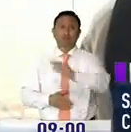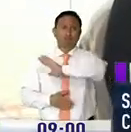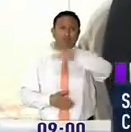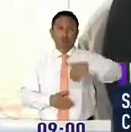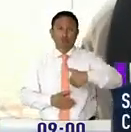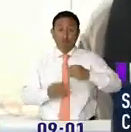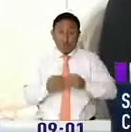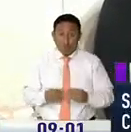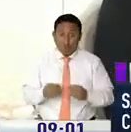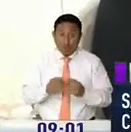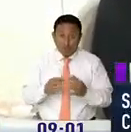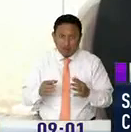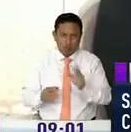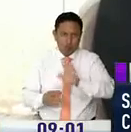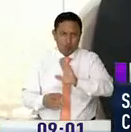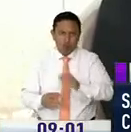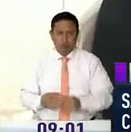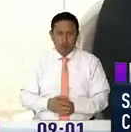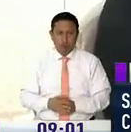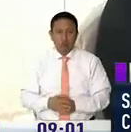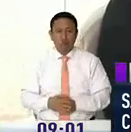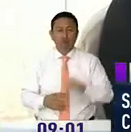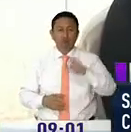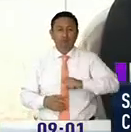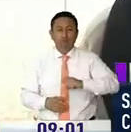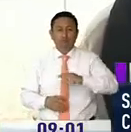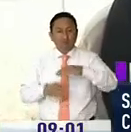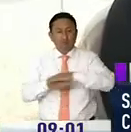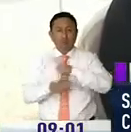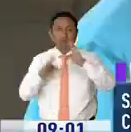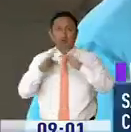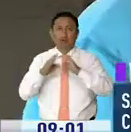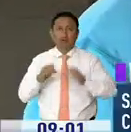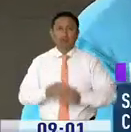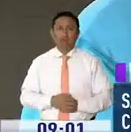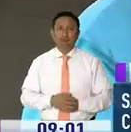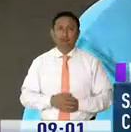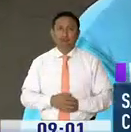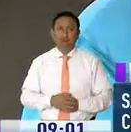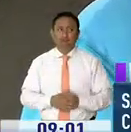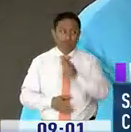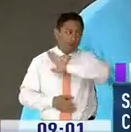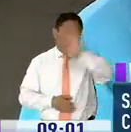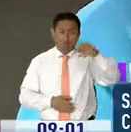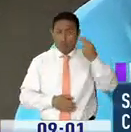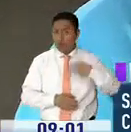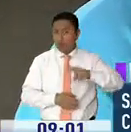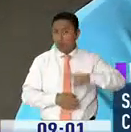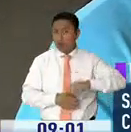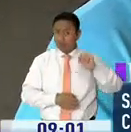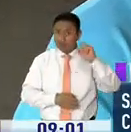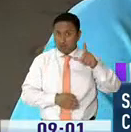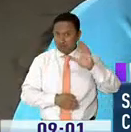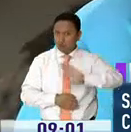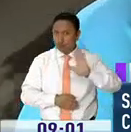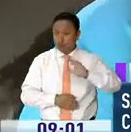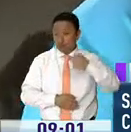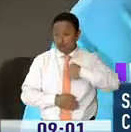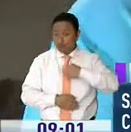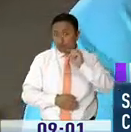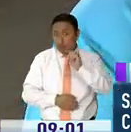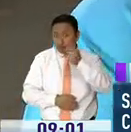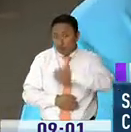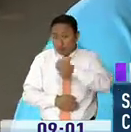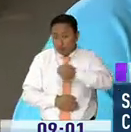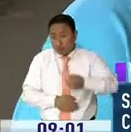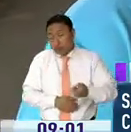siga provocando el virus y tenemos que mantenerlo en la casa, no hay más. Todo está con normalidad, no ha subido nada. Bueno, yo estoy haciendo un